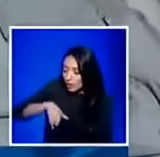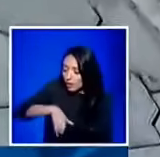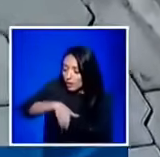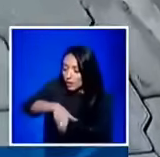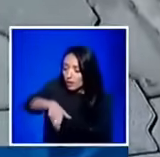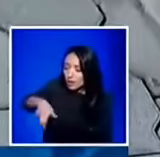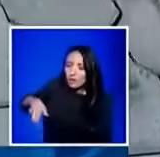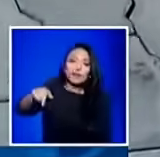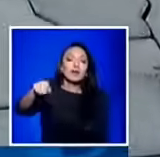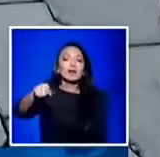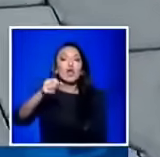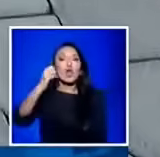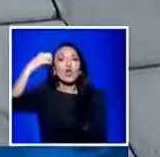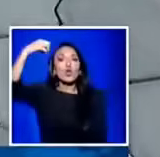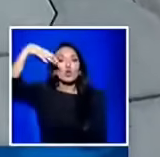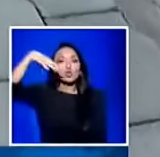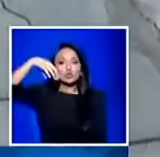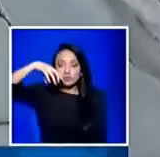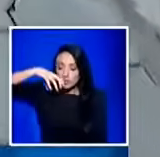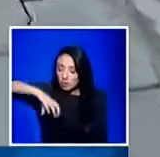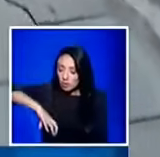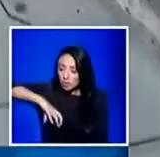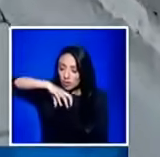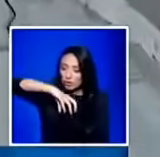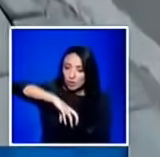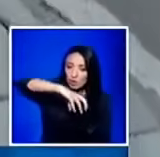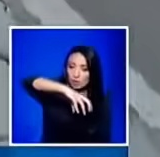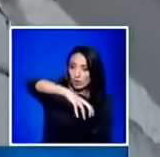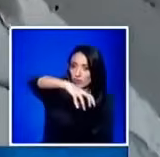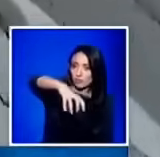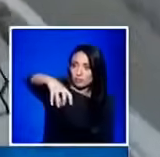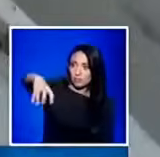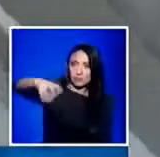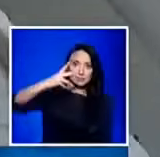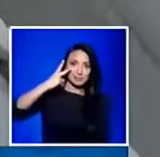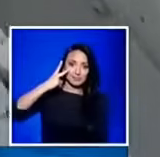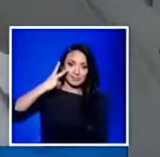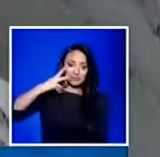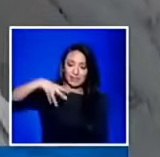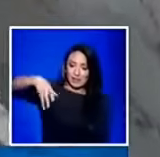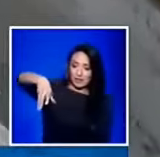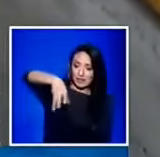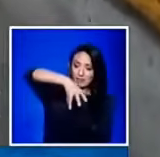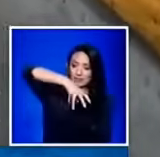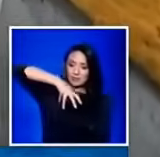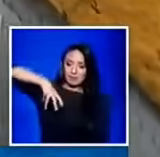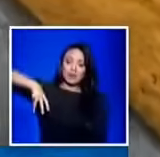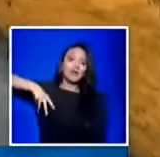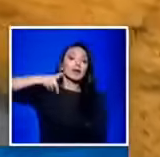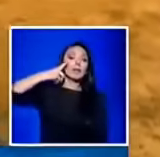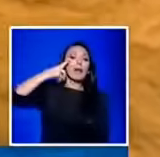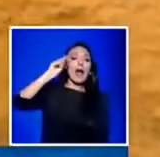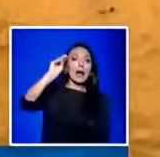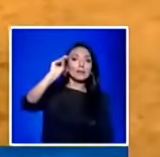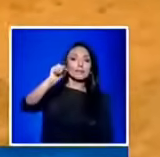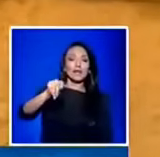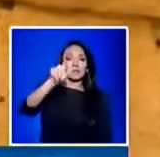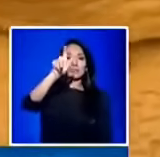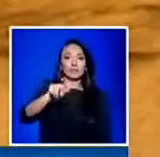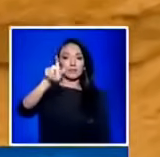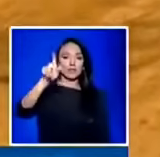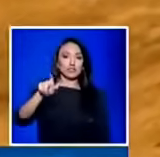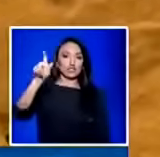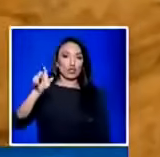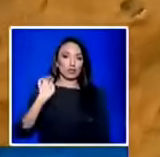estos elementos como una alerta, rodea la piedra para alertar a los visitantes,